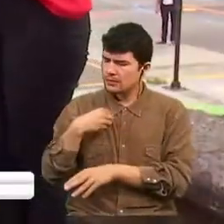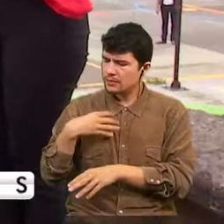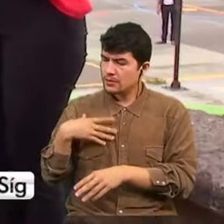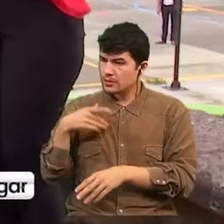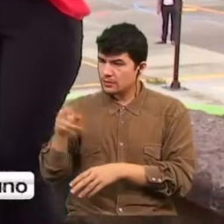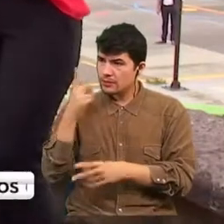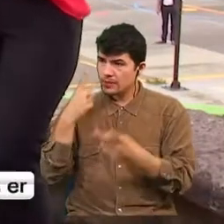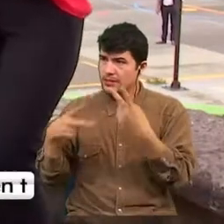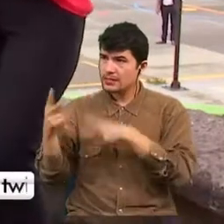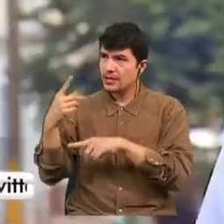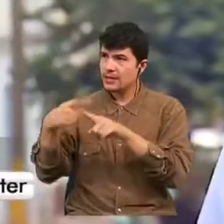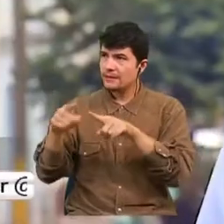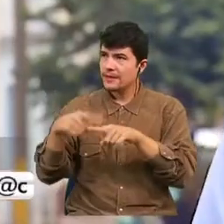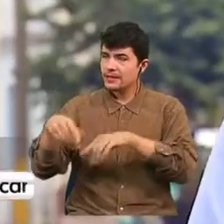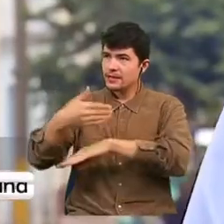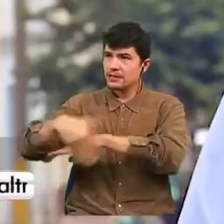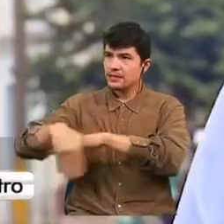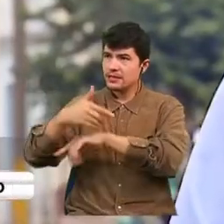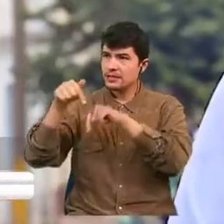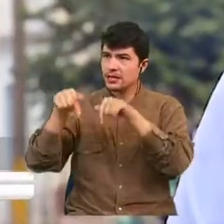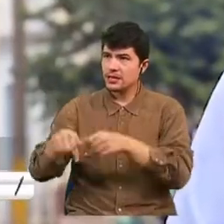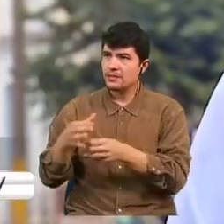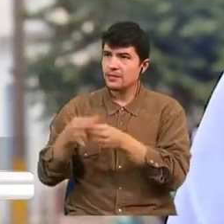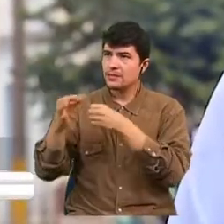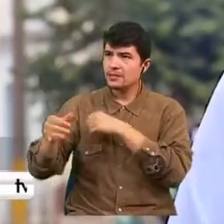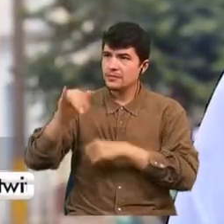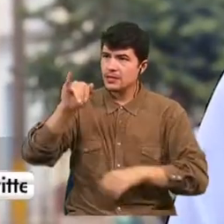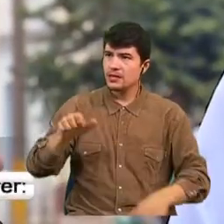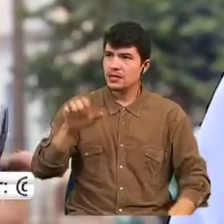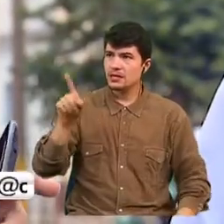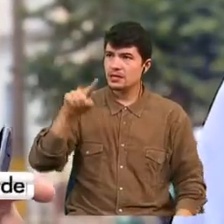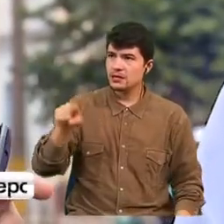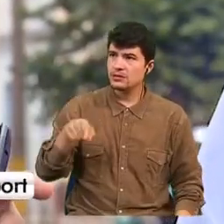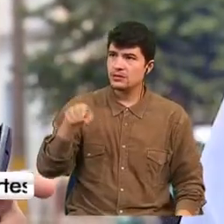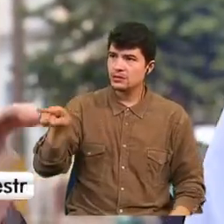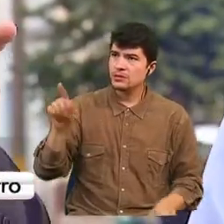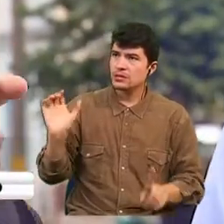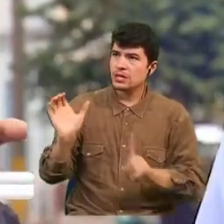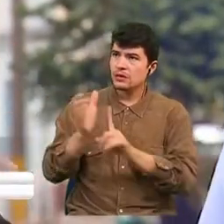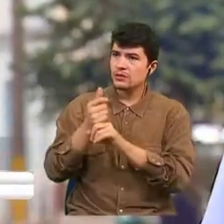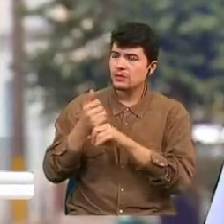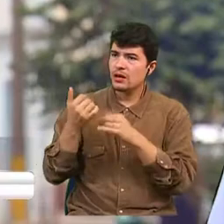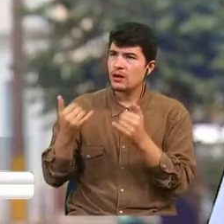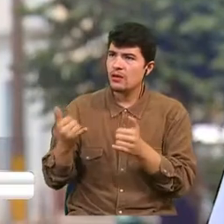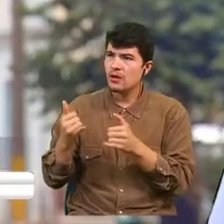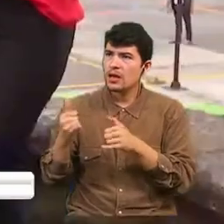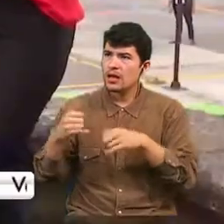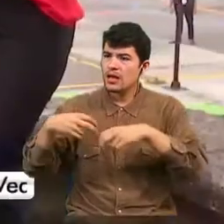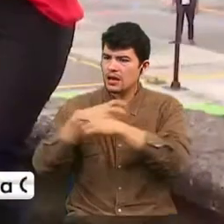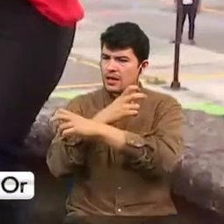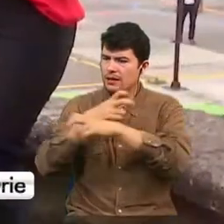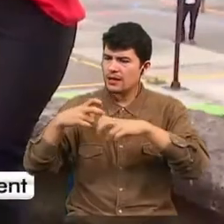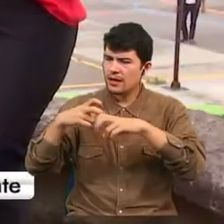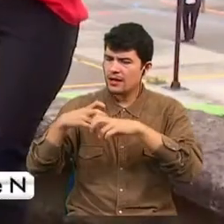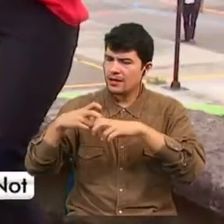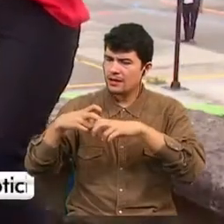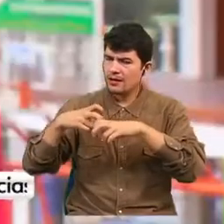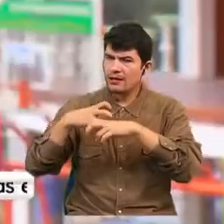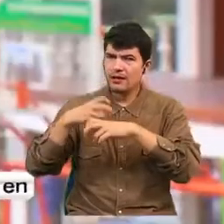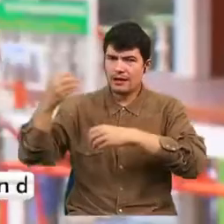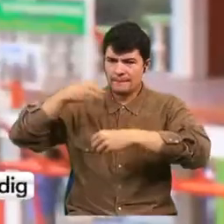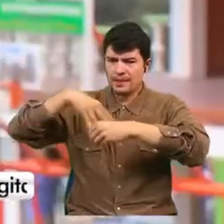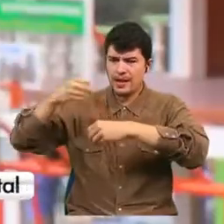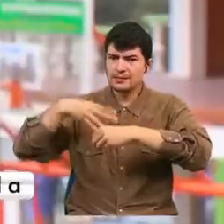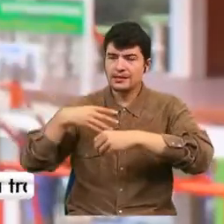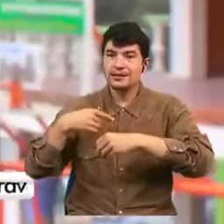visitar o de recorrer varias de las calles acá en el municipio de Jesús María y se encontró con algo particular en la Plaza de Mercado. Háblenos un poco de eso. Así es, yo los